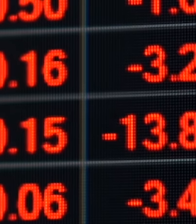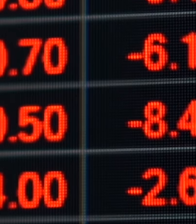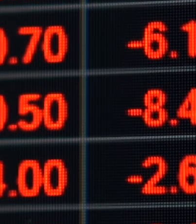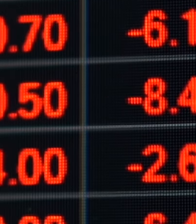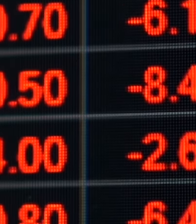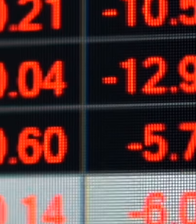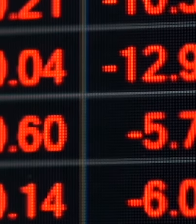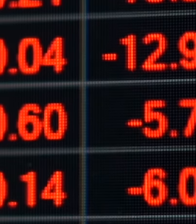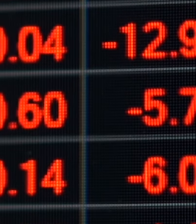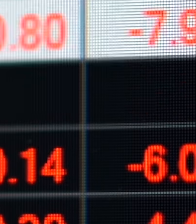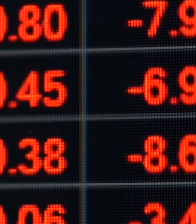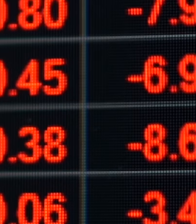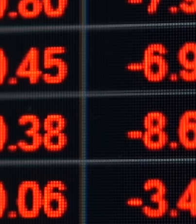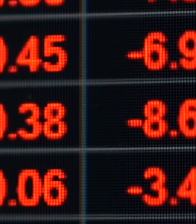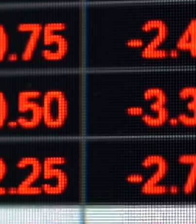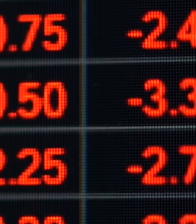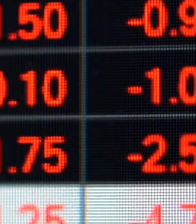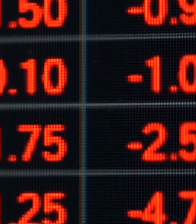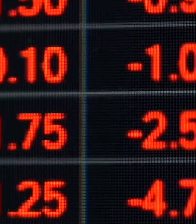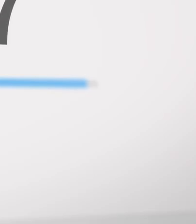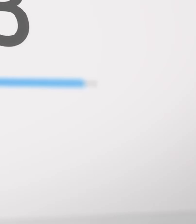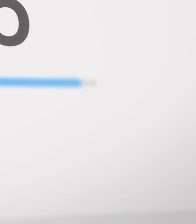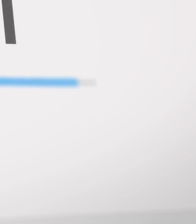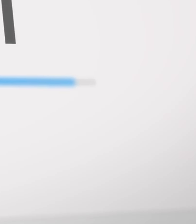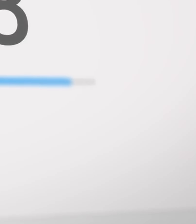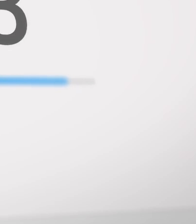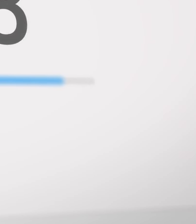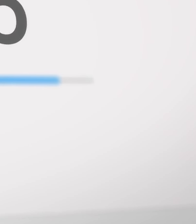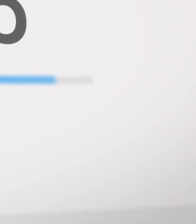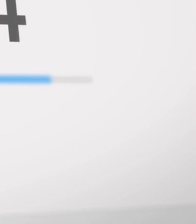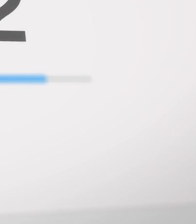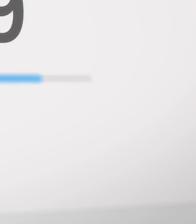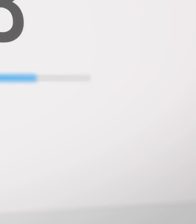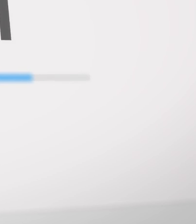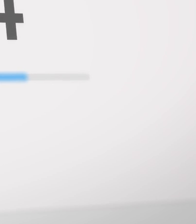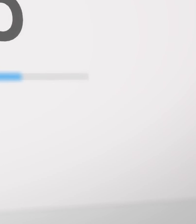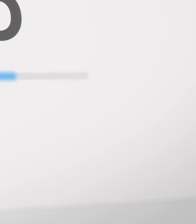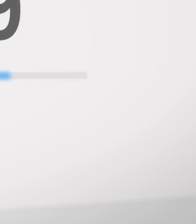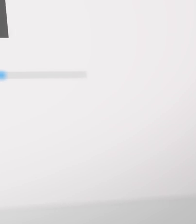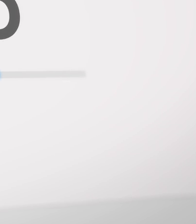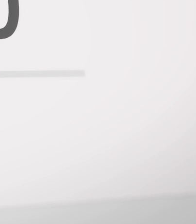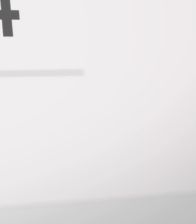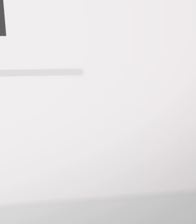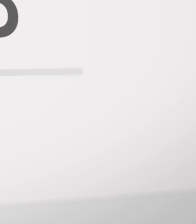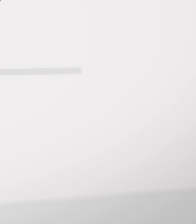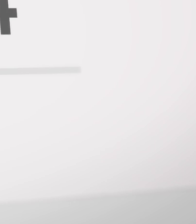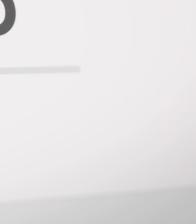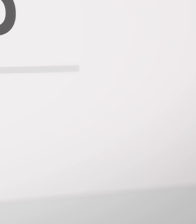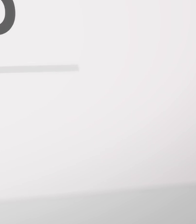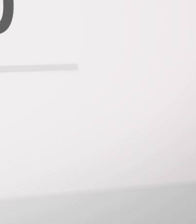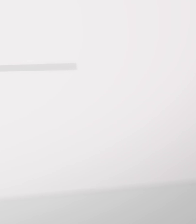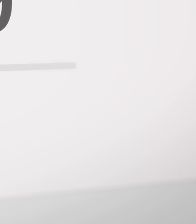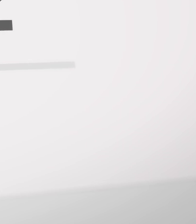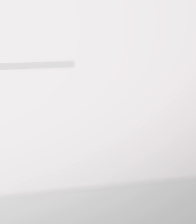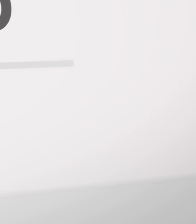de estos servidores en Bolivia, las métricas no mienten. Las cuentas y publicaciones vinculadas a Salinas Pliego